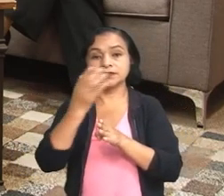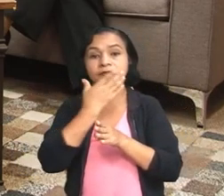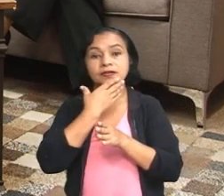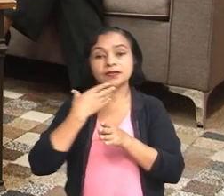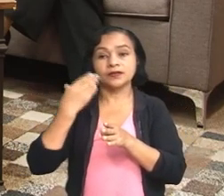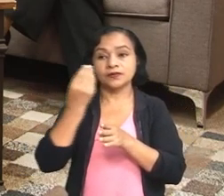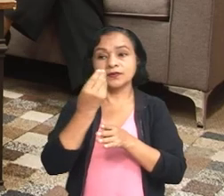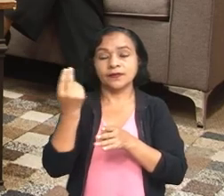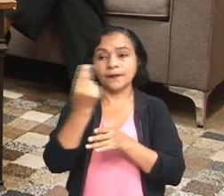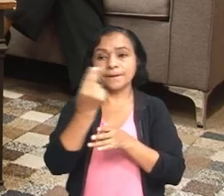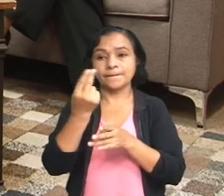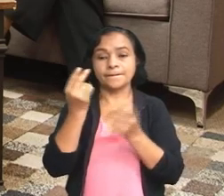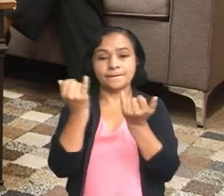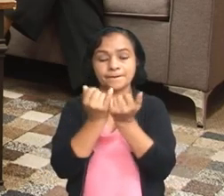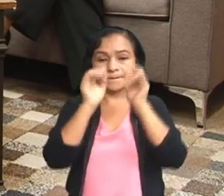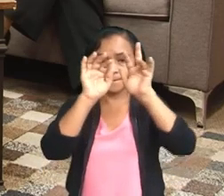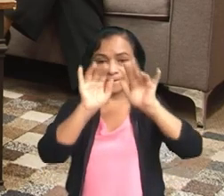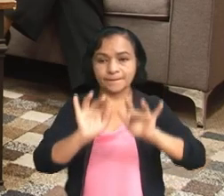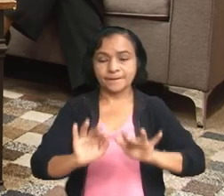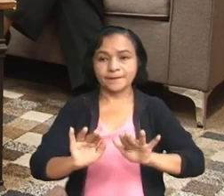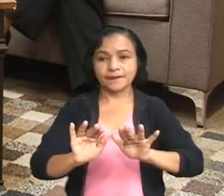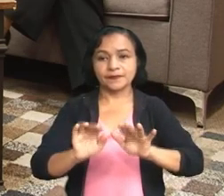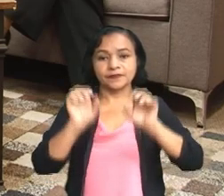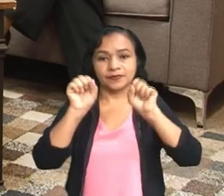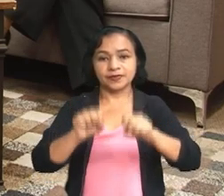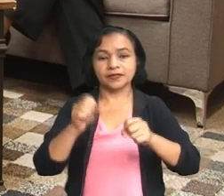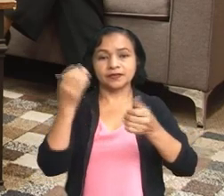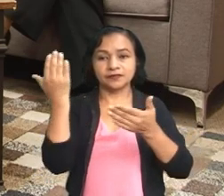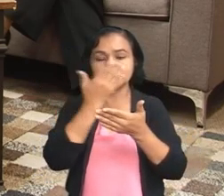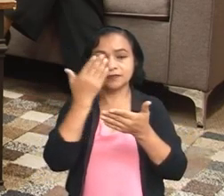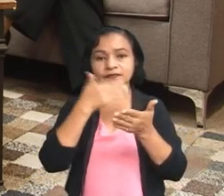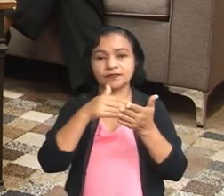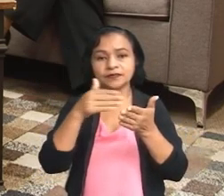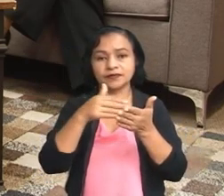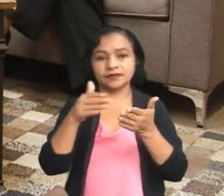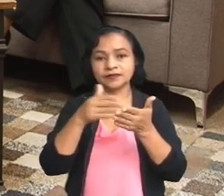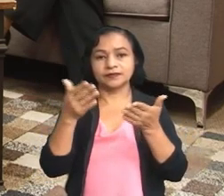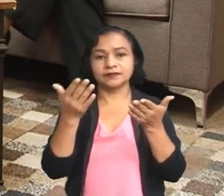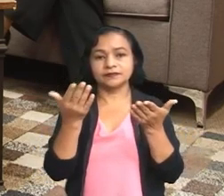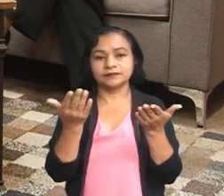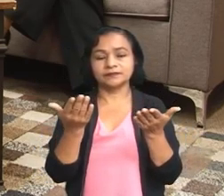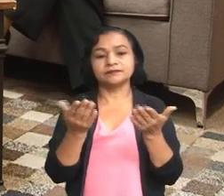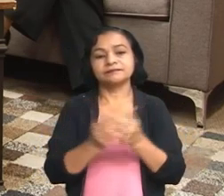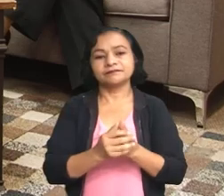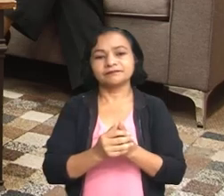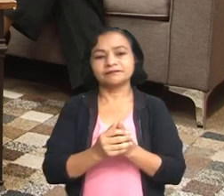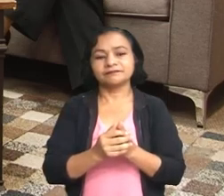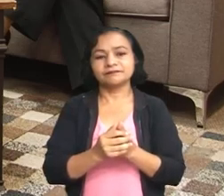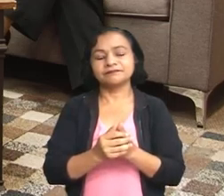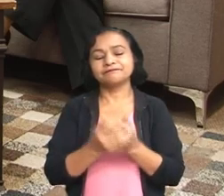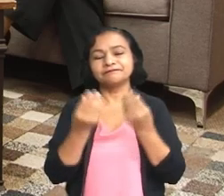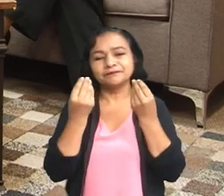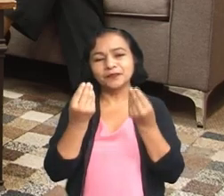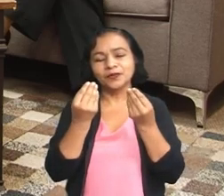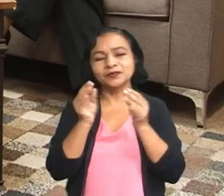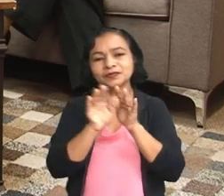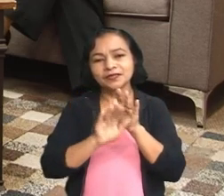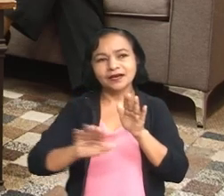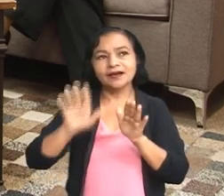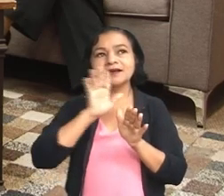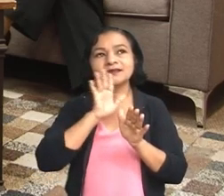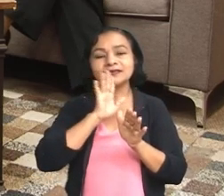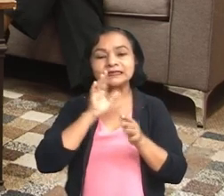hagan uso de la tecnología digital y que puedan de alguna manera facilitar sus estudios. Bueno, sé que hay mucho más que conversar, pero